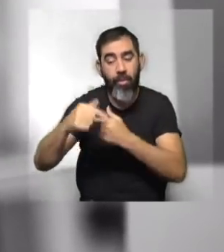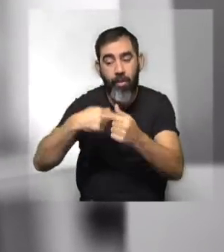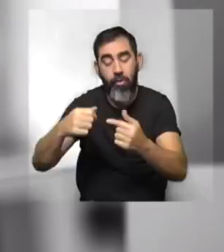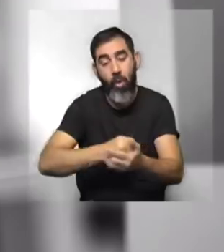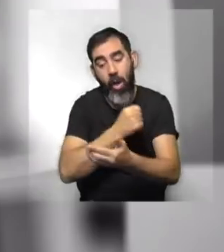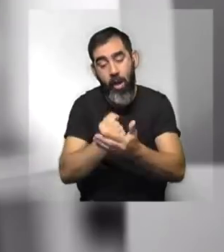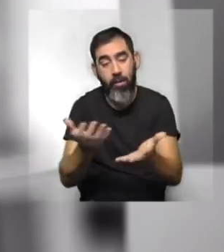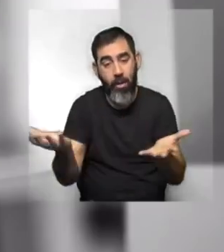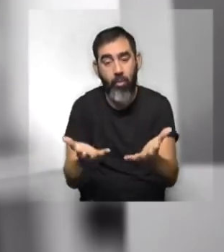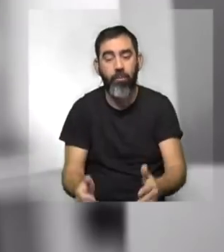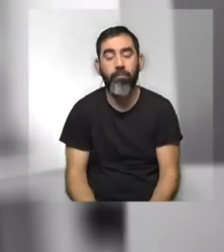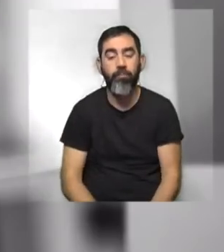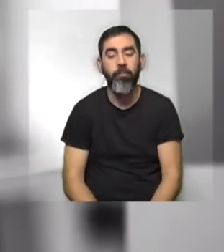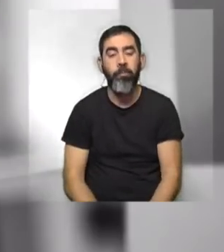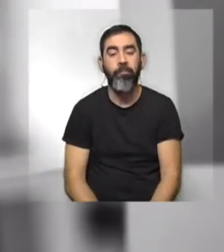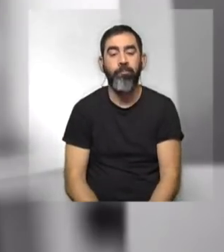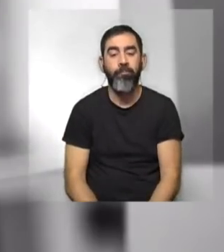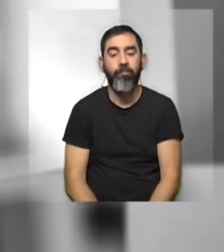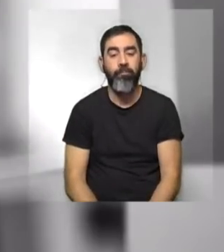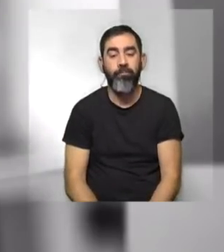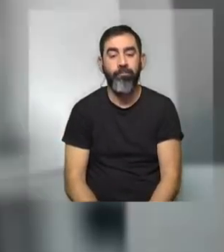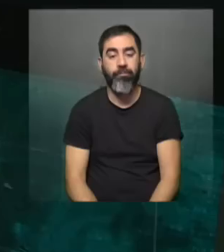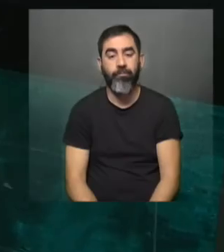el presente señala el fallo